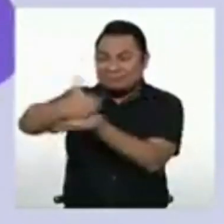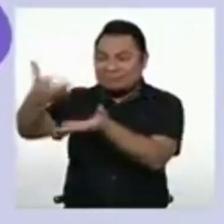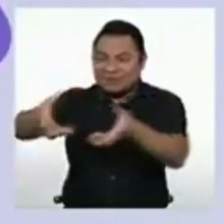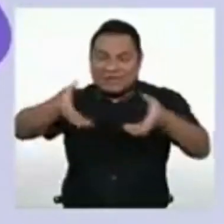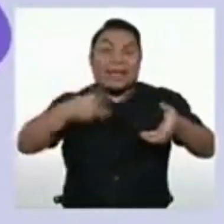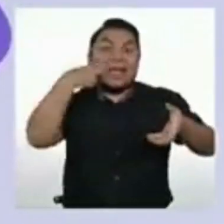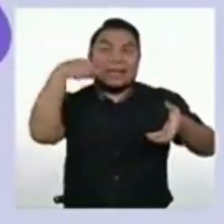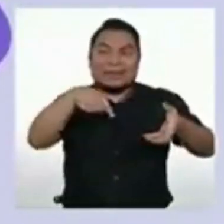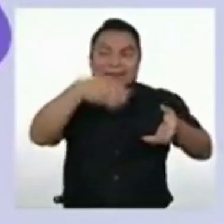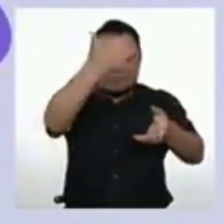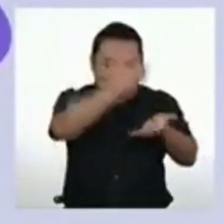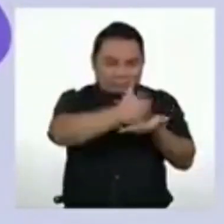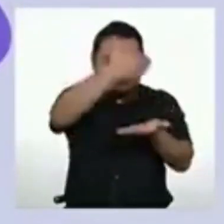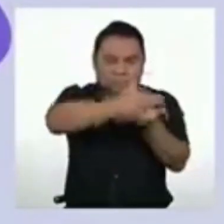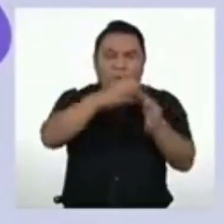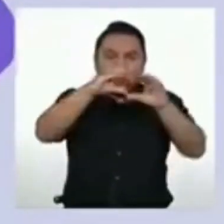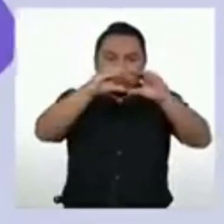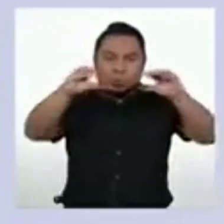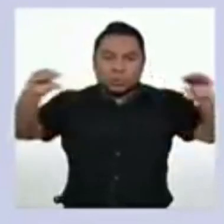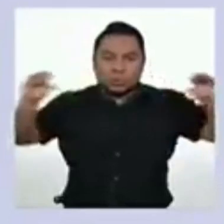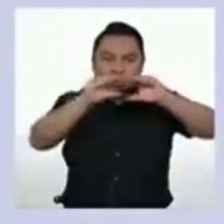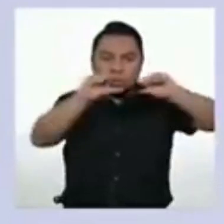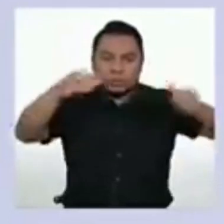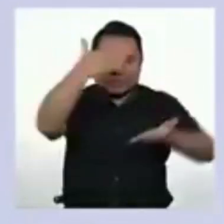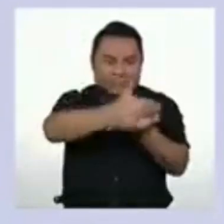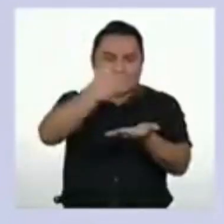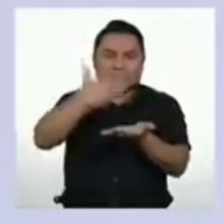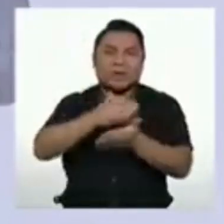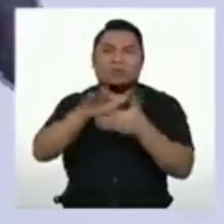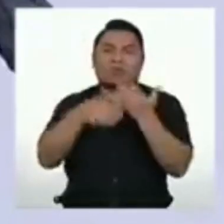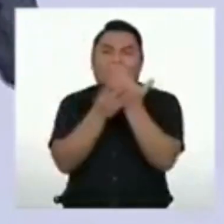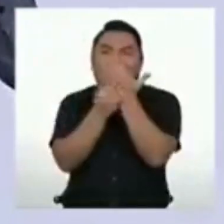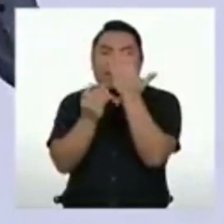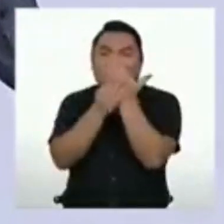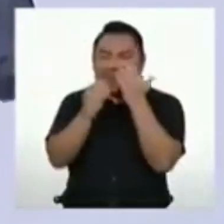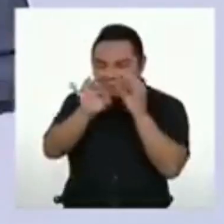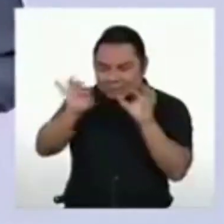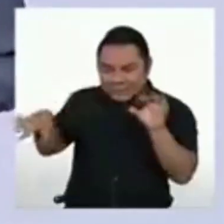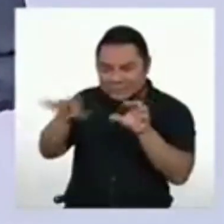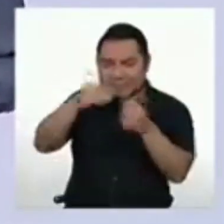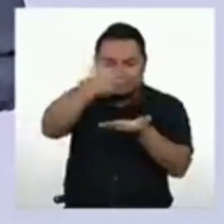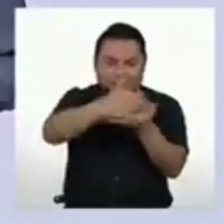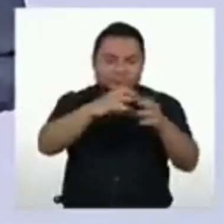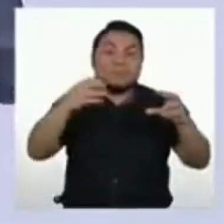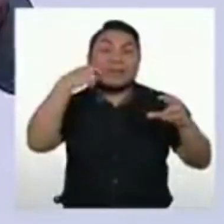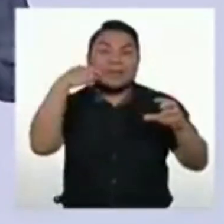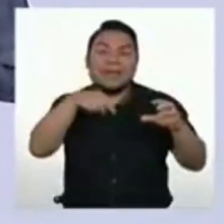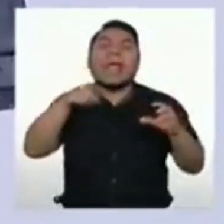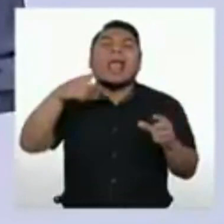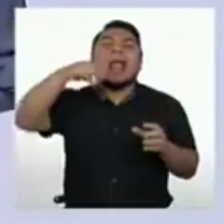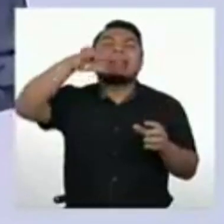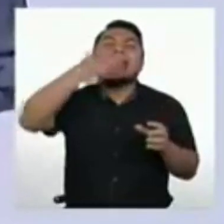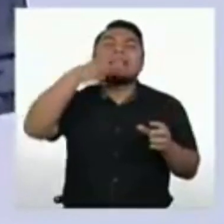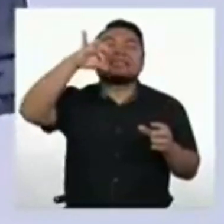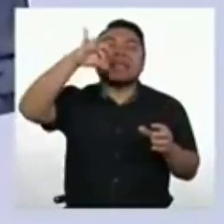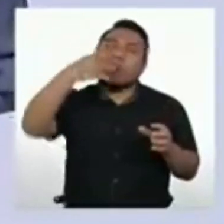se corta en tiras lo más finas posibles, quitándoles toda la grasa. Paso 2. Se agrega mucha sal por